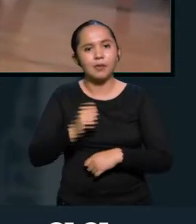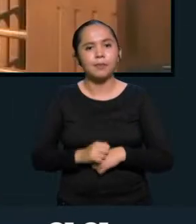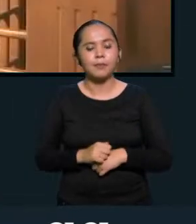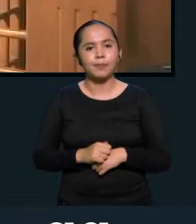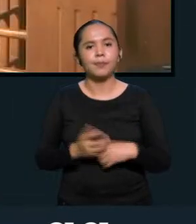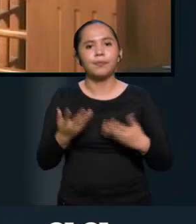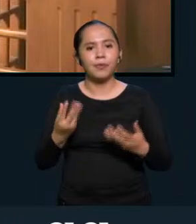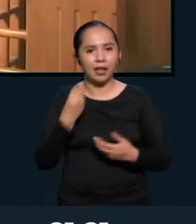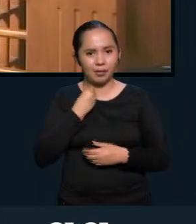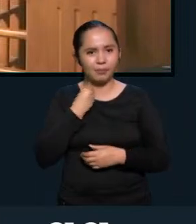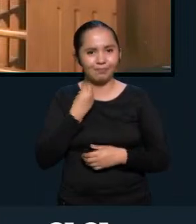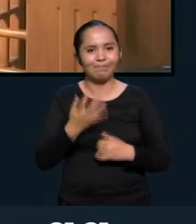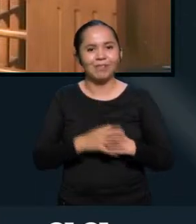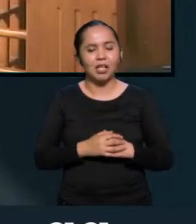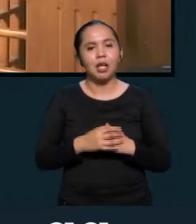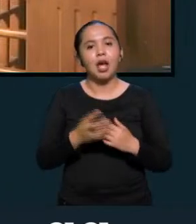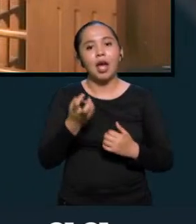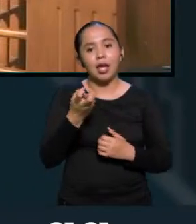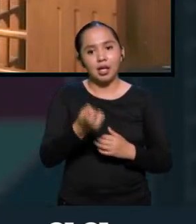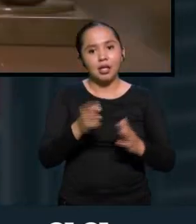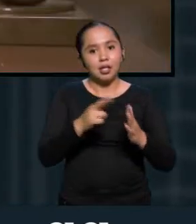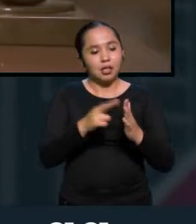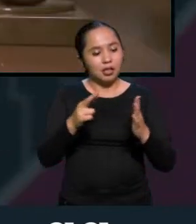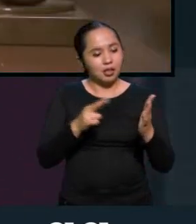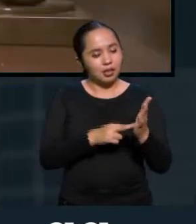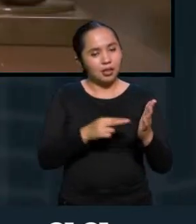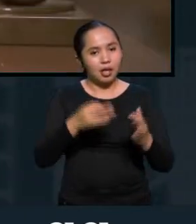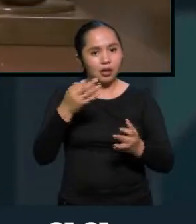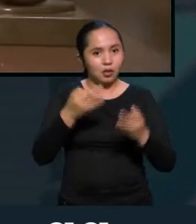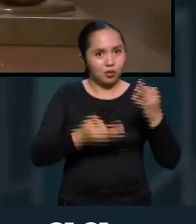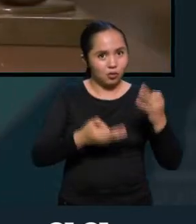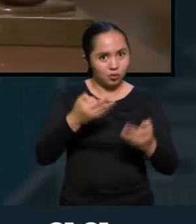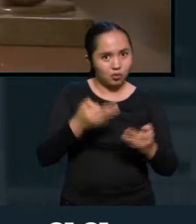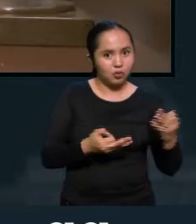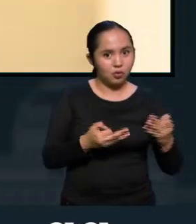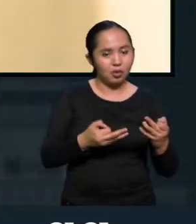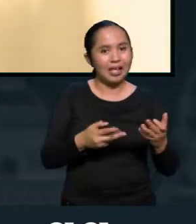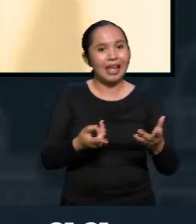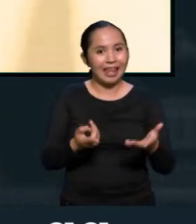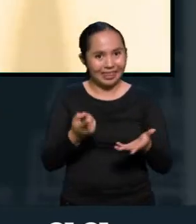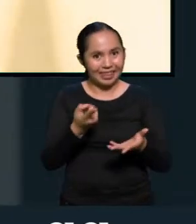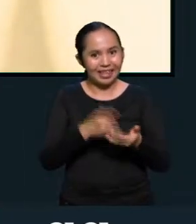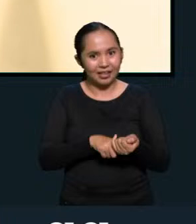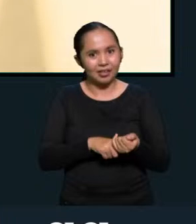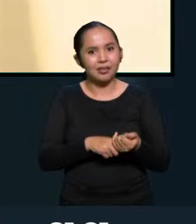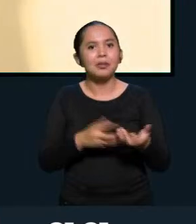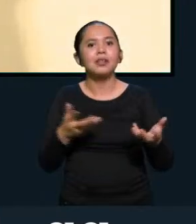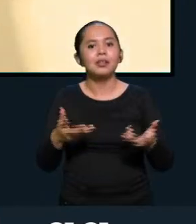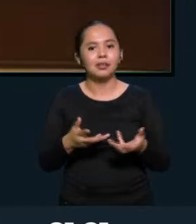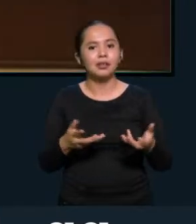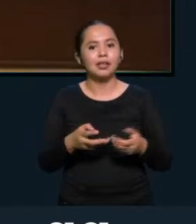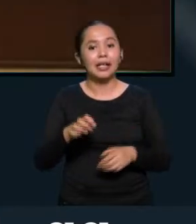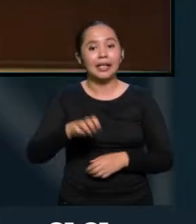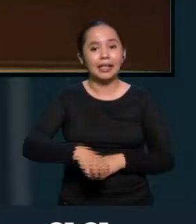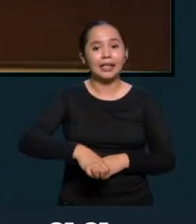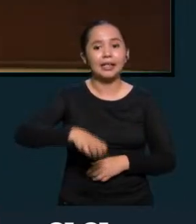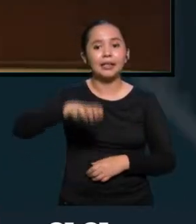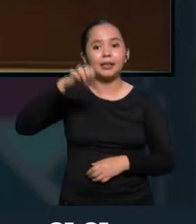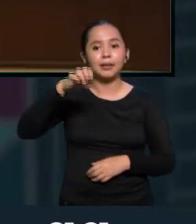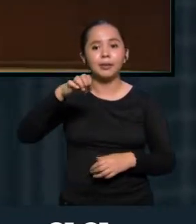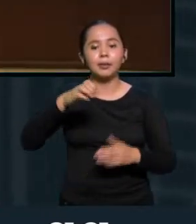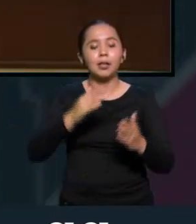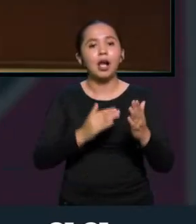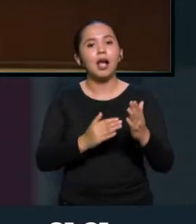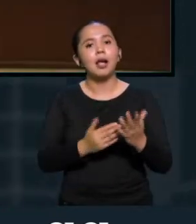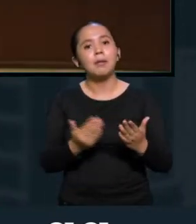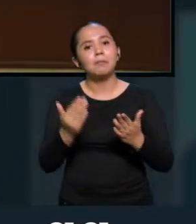hacen ahora a través de esta reforma en el Consejo de la Judicatura de las normas internas es adelantar esa edad del retiro,